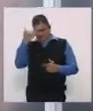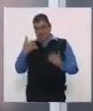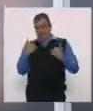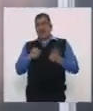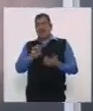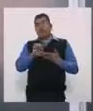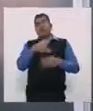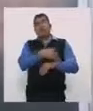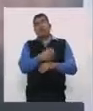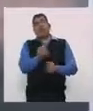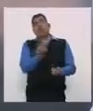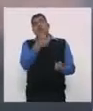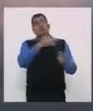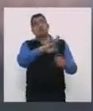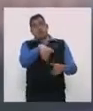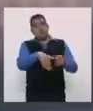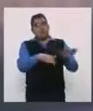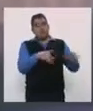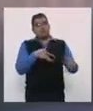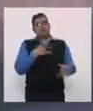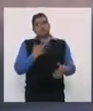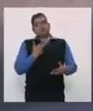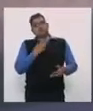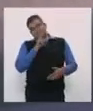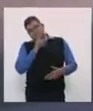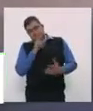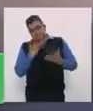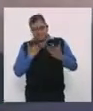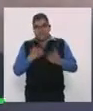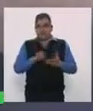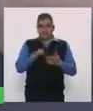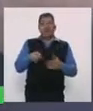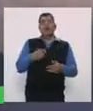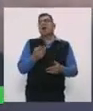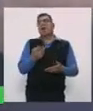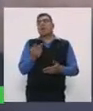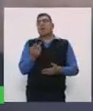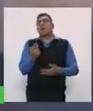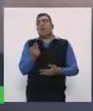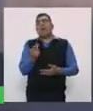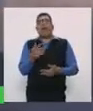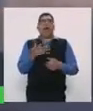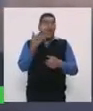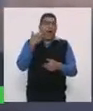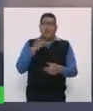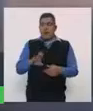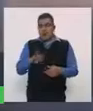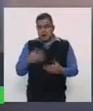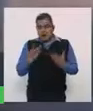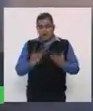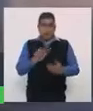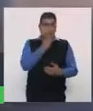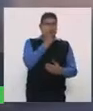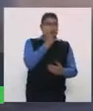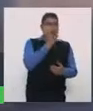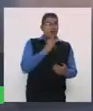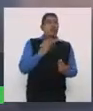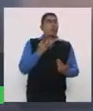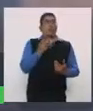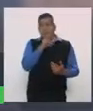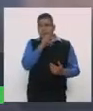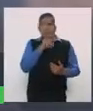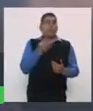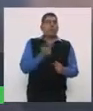que vamos viviendo, ¿no? Tú ves, por ejemplo, que muere la mascota, por ejemplo, y los papás lo único que les preocupa en